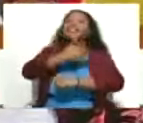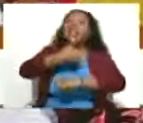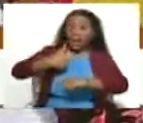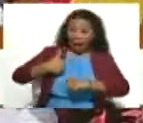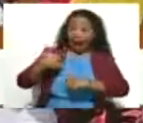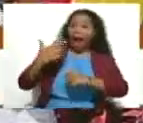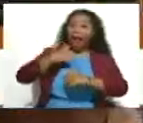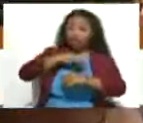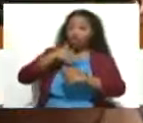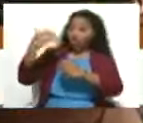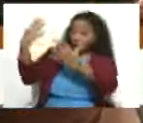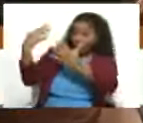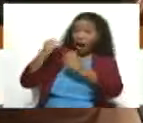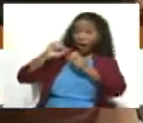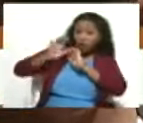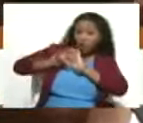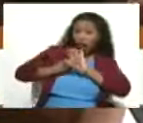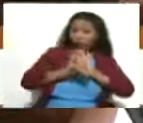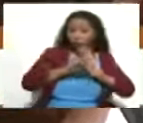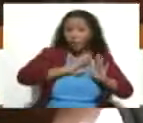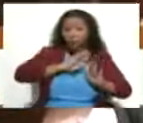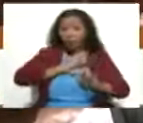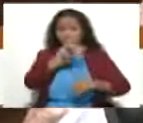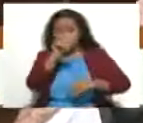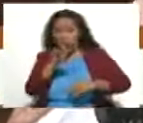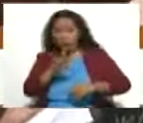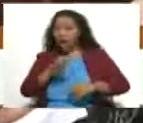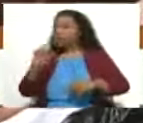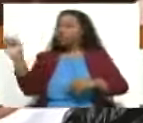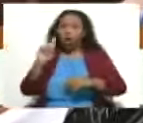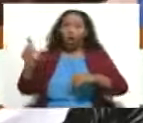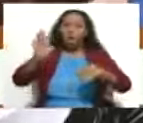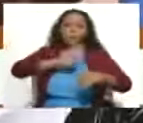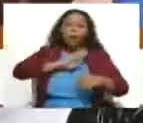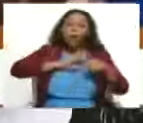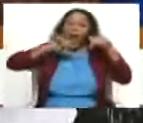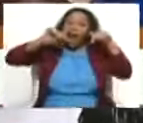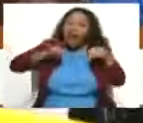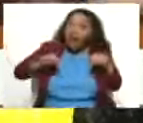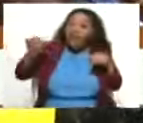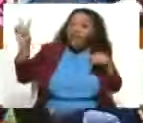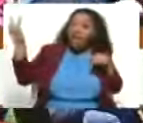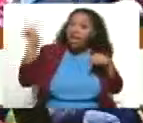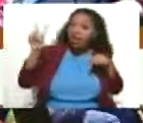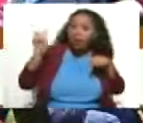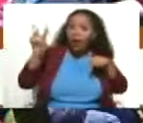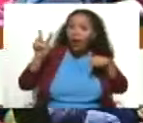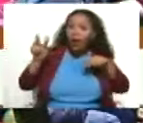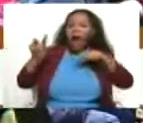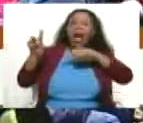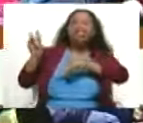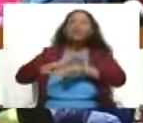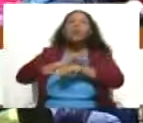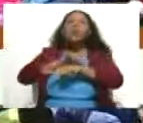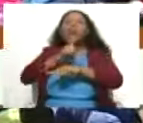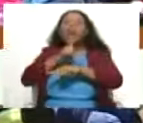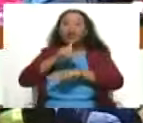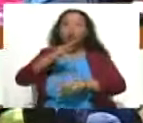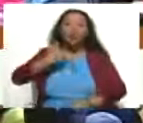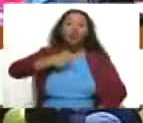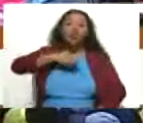tierra, vamos a decirle a ellos que ese Guyana no pertenece a nosotros. Eso pertenece a